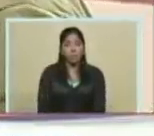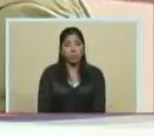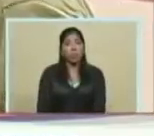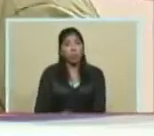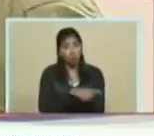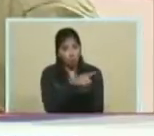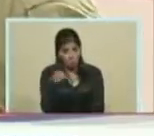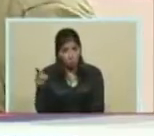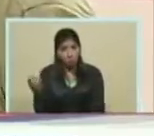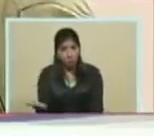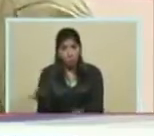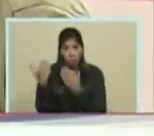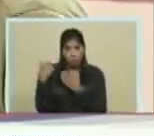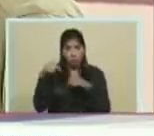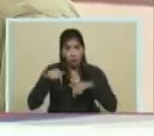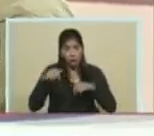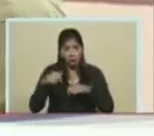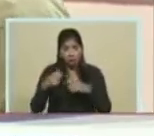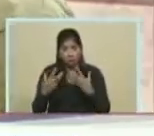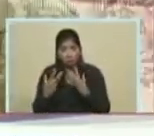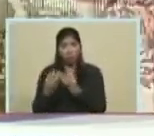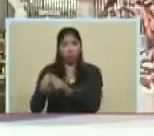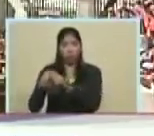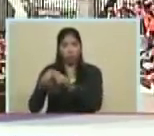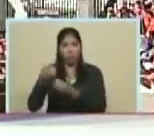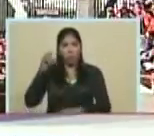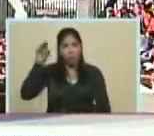Ustedes me van a acompañar en esta lucha hacia el futuro.